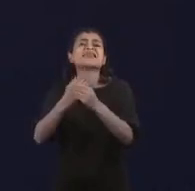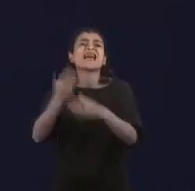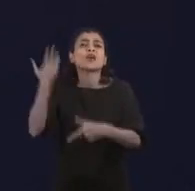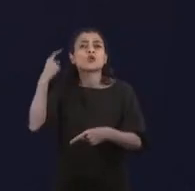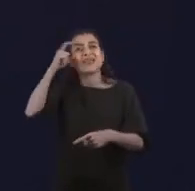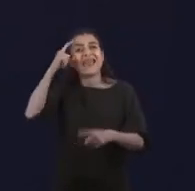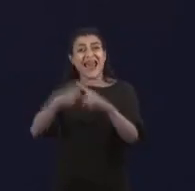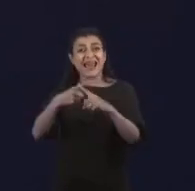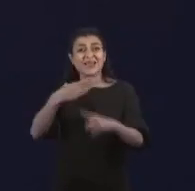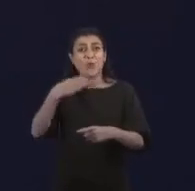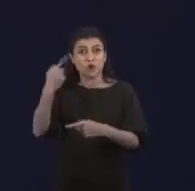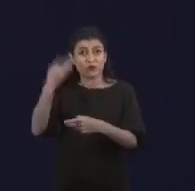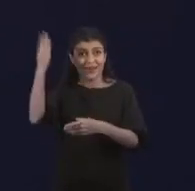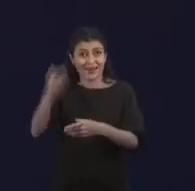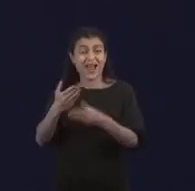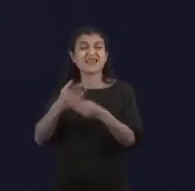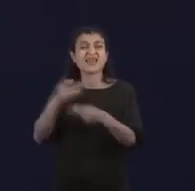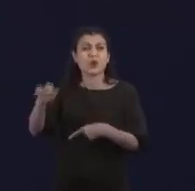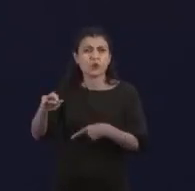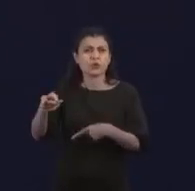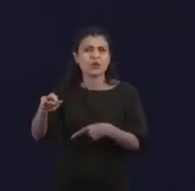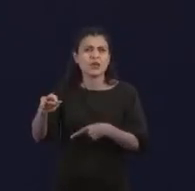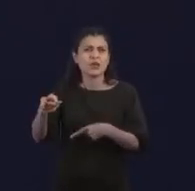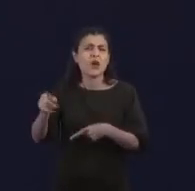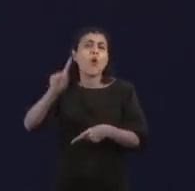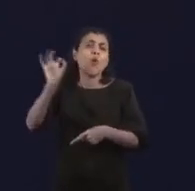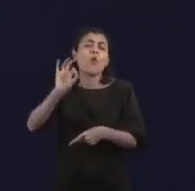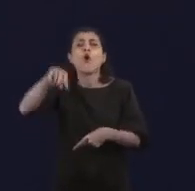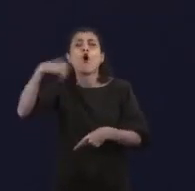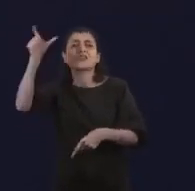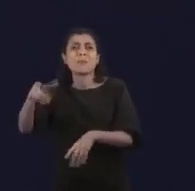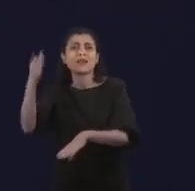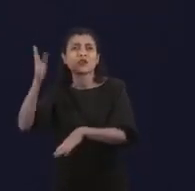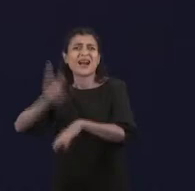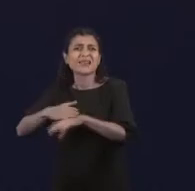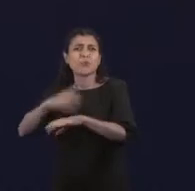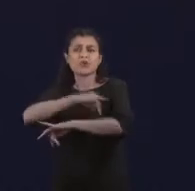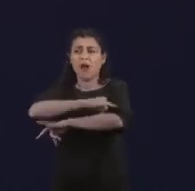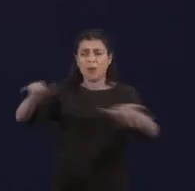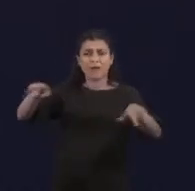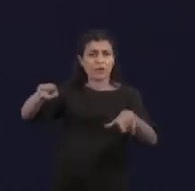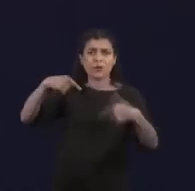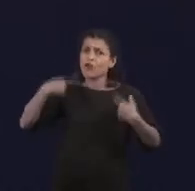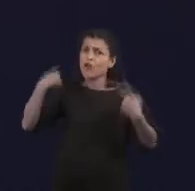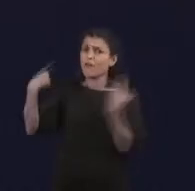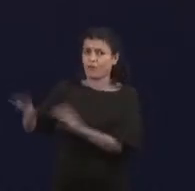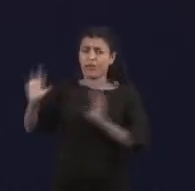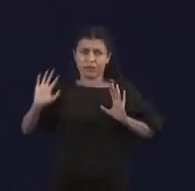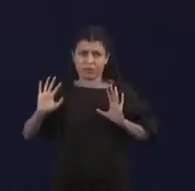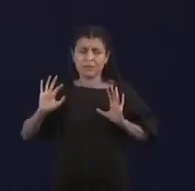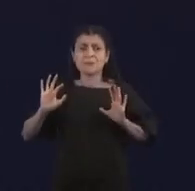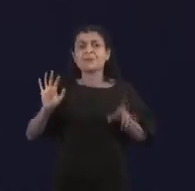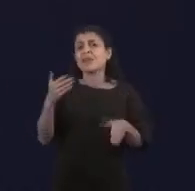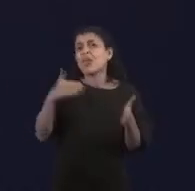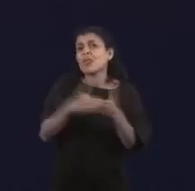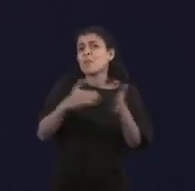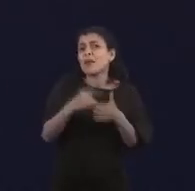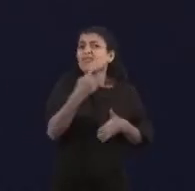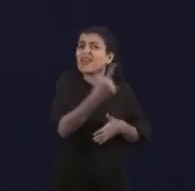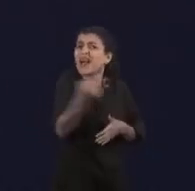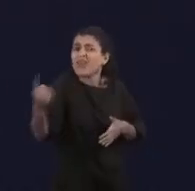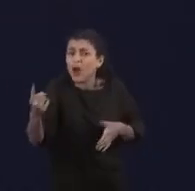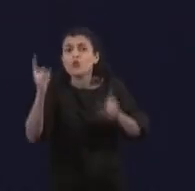Cerruti en el pasado o cualquier otra persona que haya estado aquí en la sala. Y me parece que esos son improntas